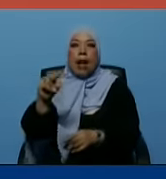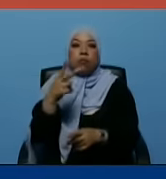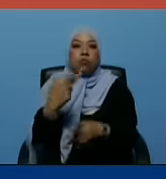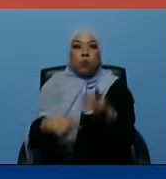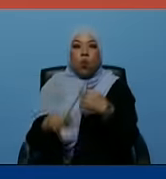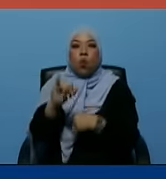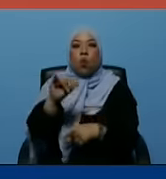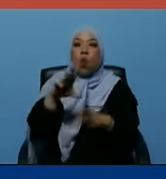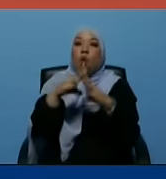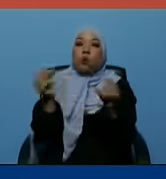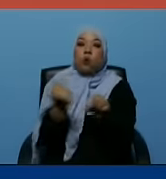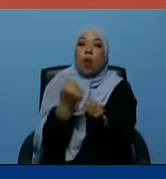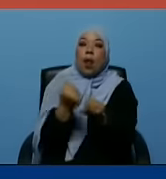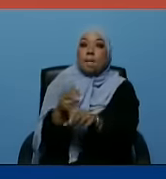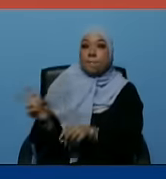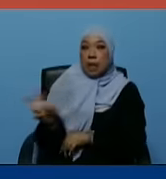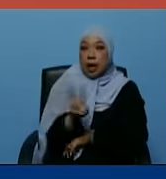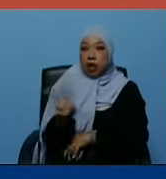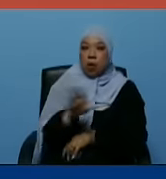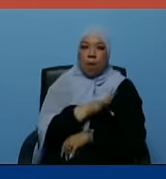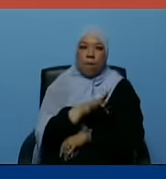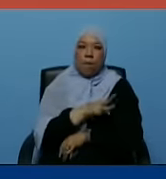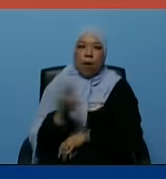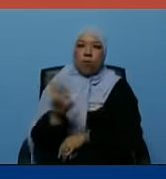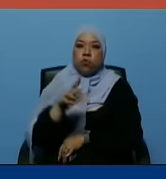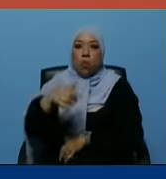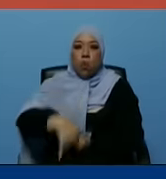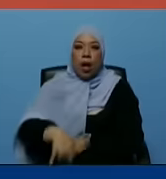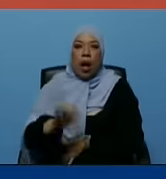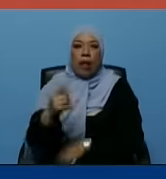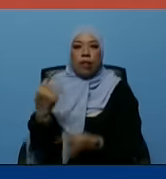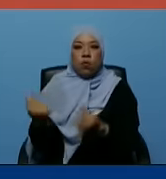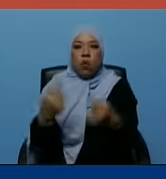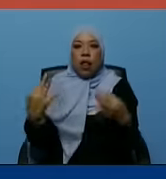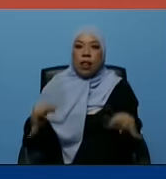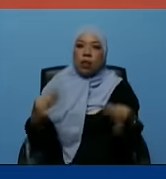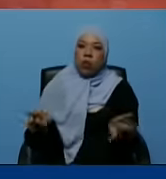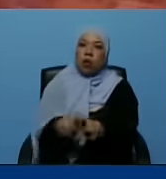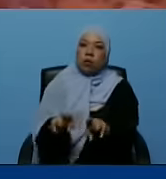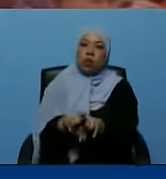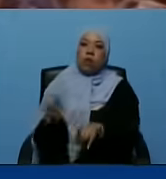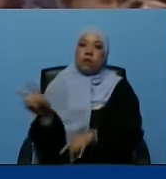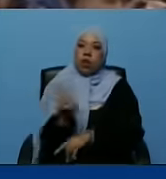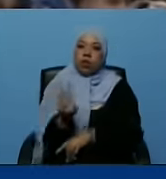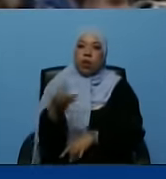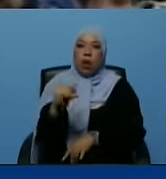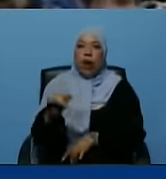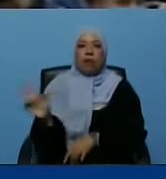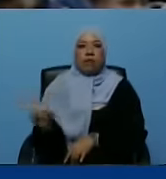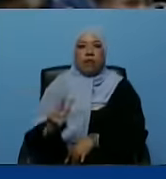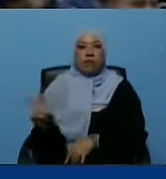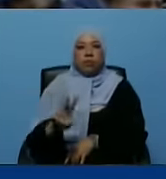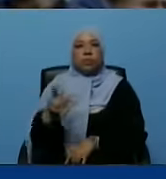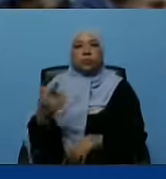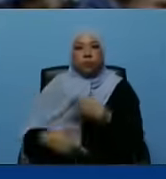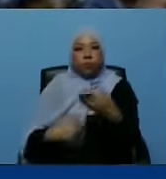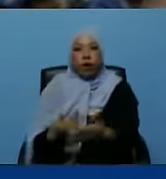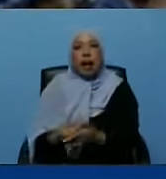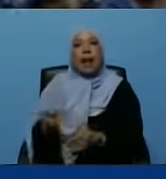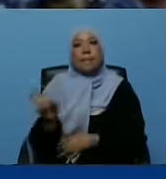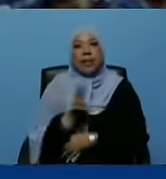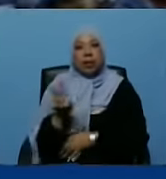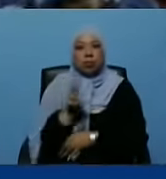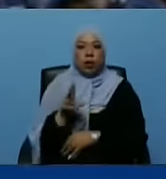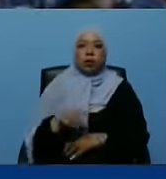coltán, que todos son venezolanos y aquí se quedan las riquezas naturales, son de los venezolanos, son de las